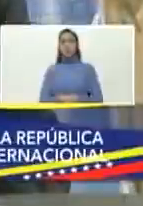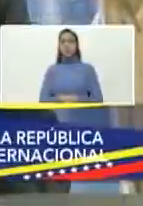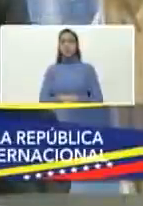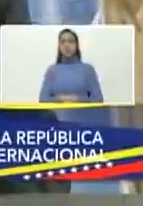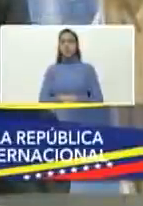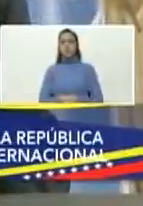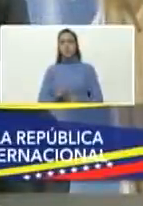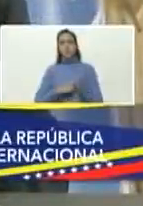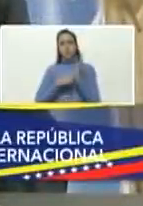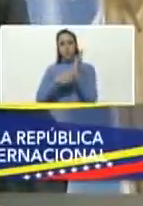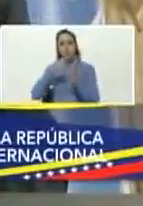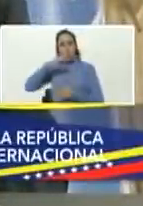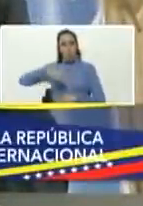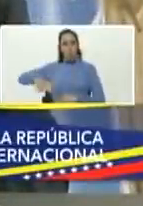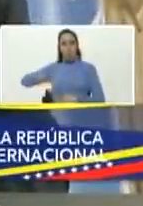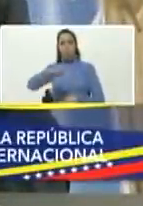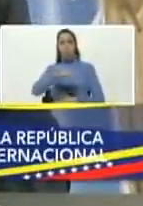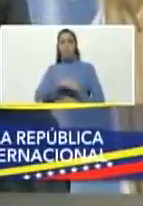para nuestro país.